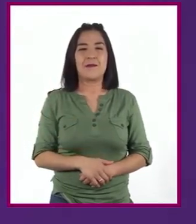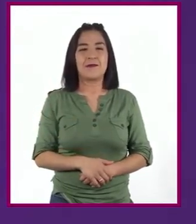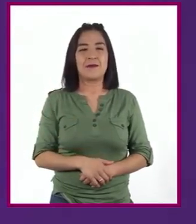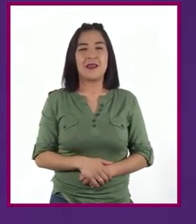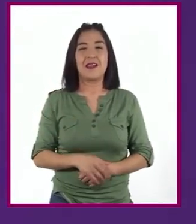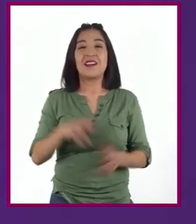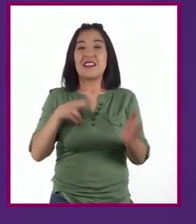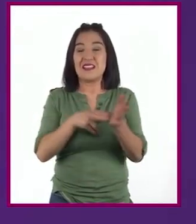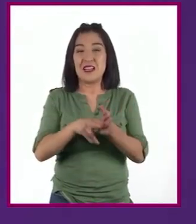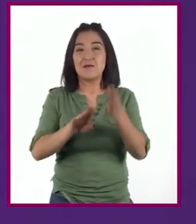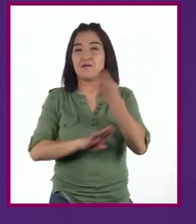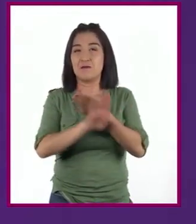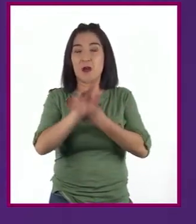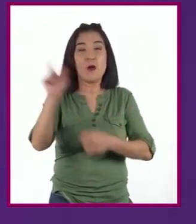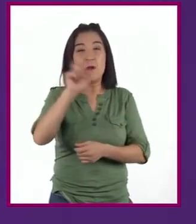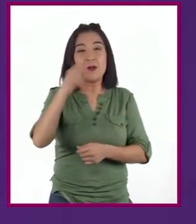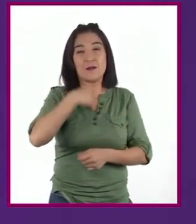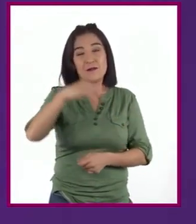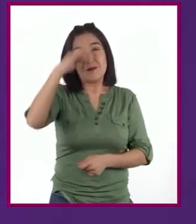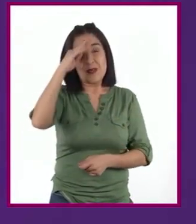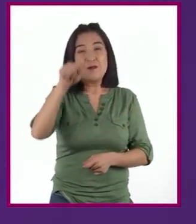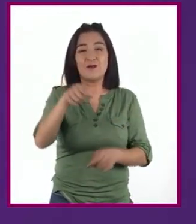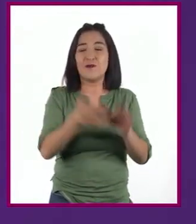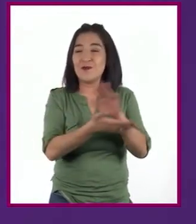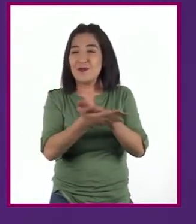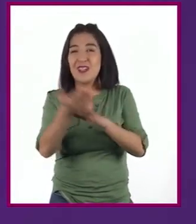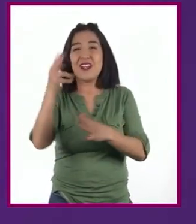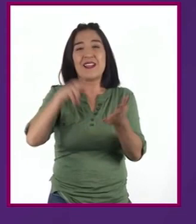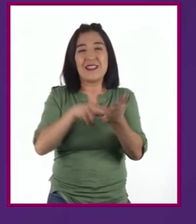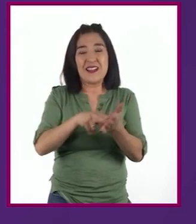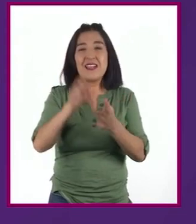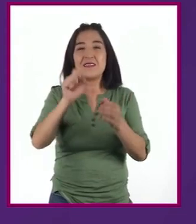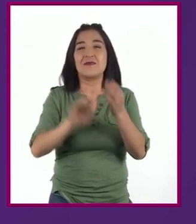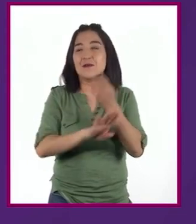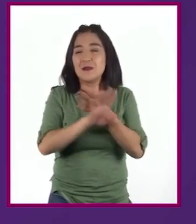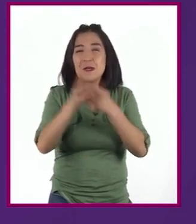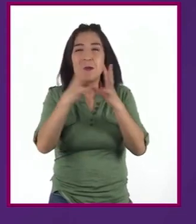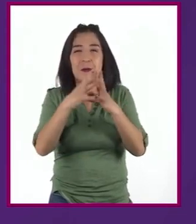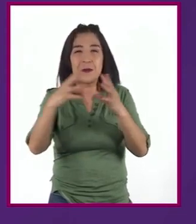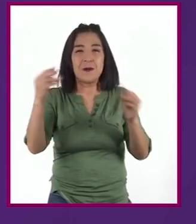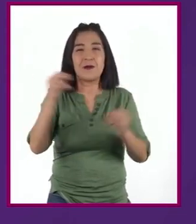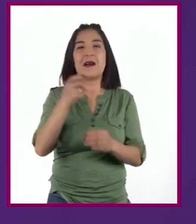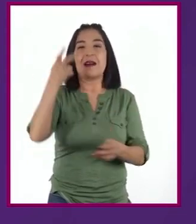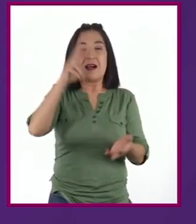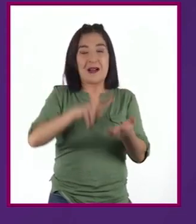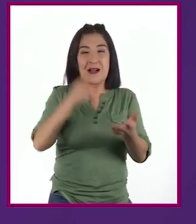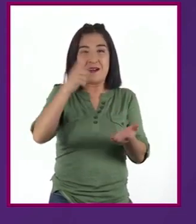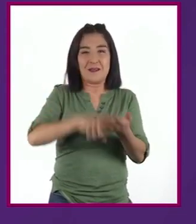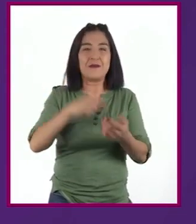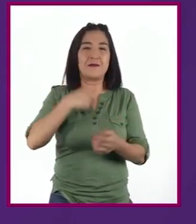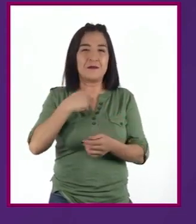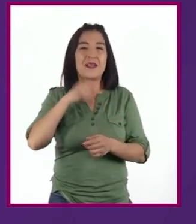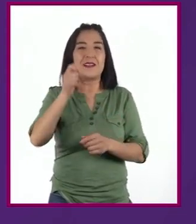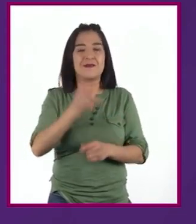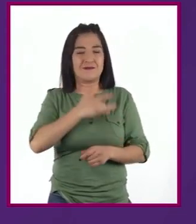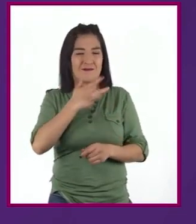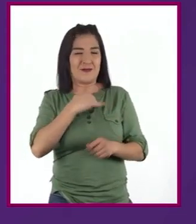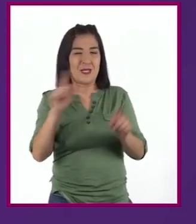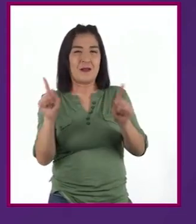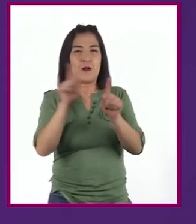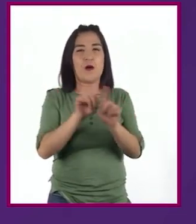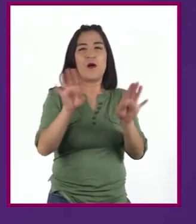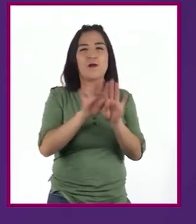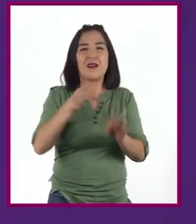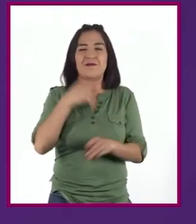Negra sombra. Cuando pienso que te fuiste, negra sombra que me asombras, al pie de mis cabezales, tornas